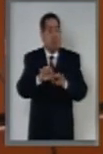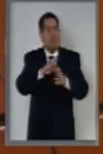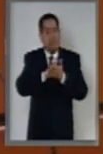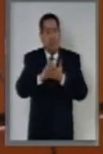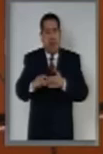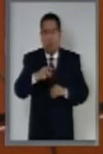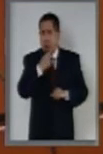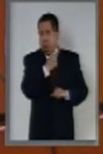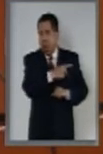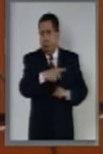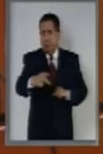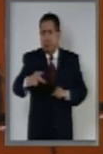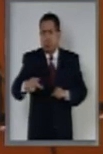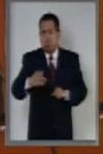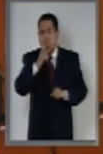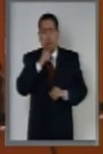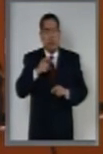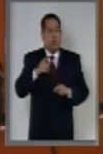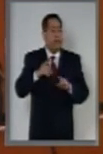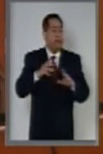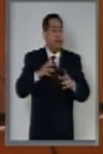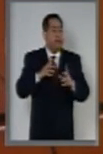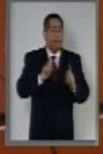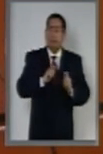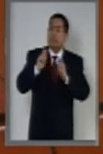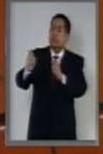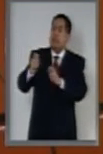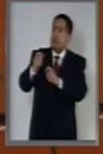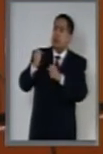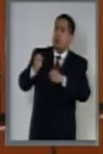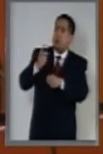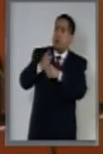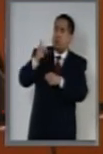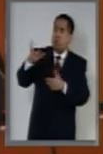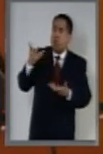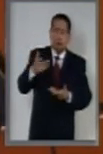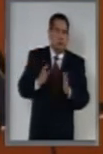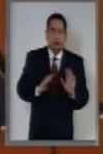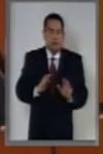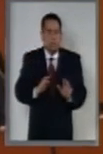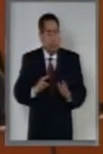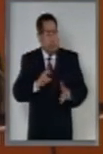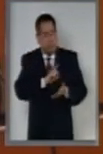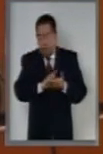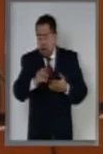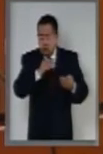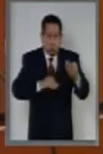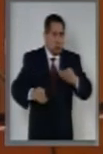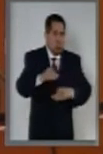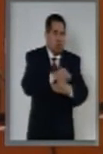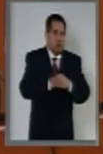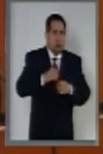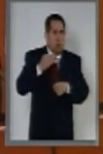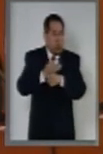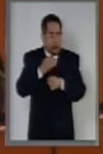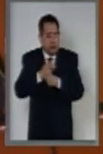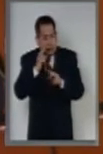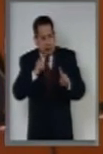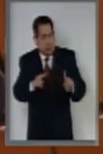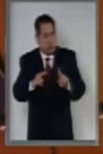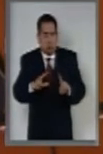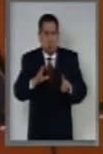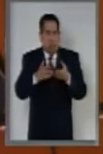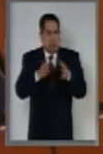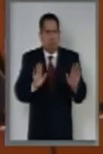ciudadano que no se delega en un poder absoluto y que se define hoy por las condiciones y